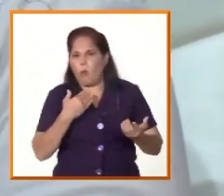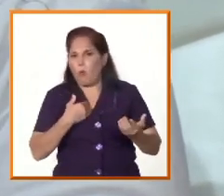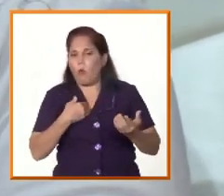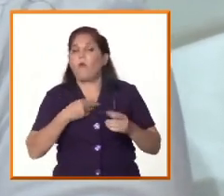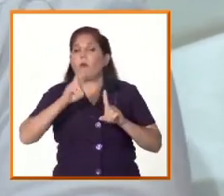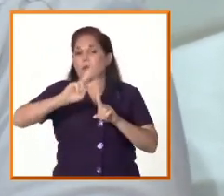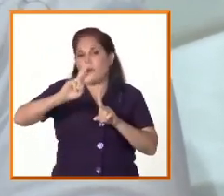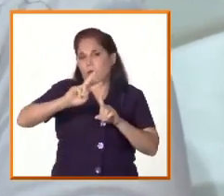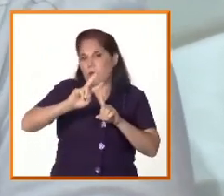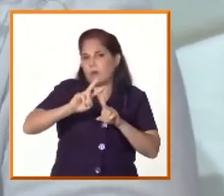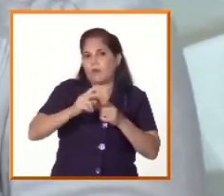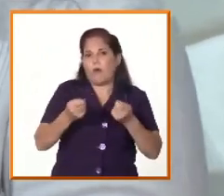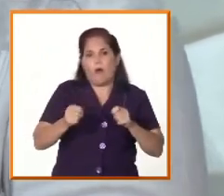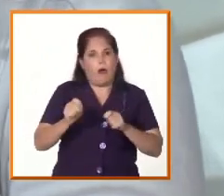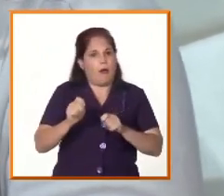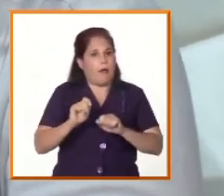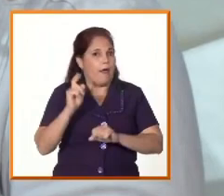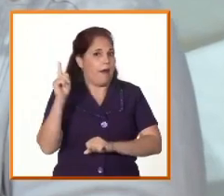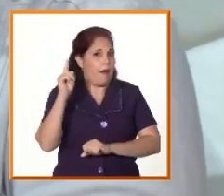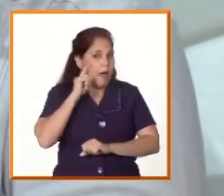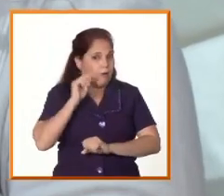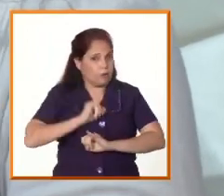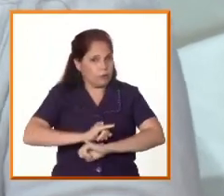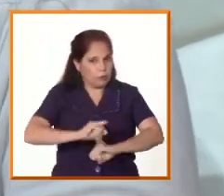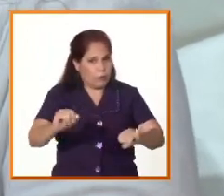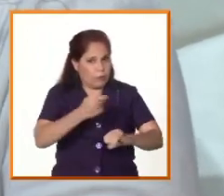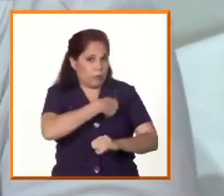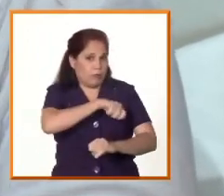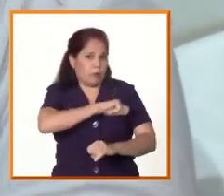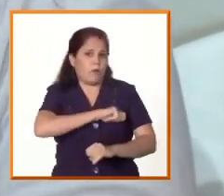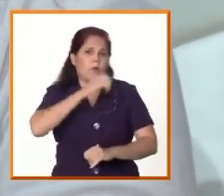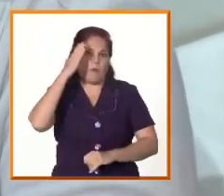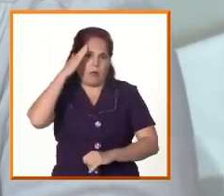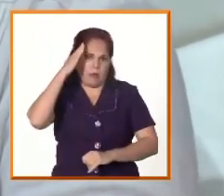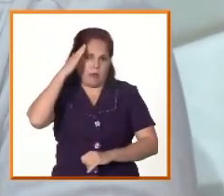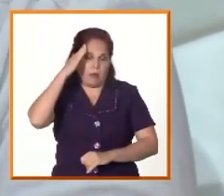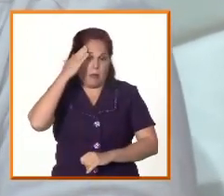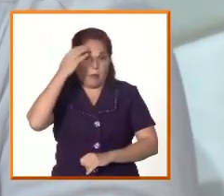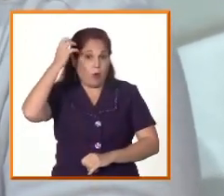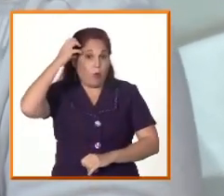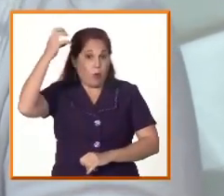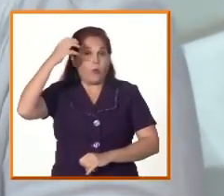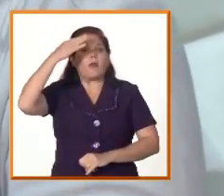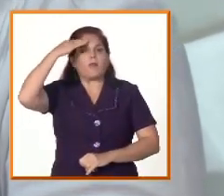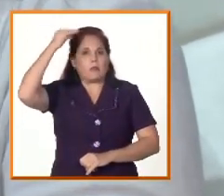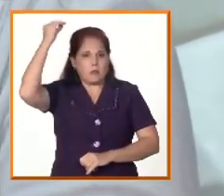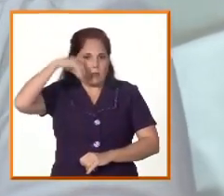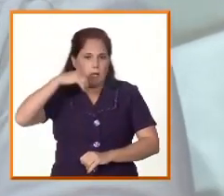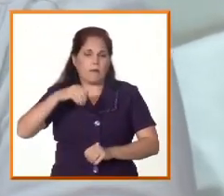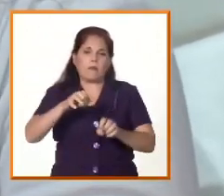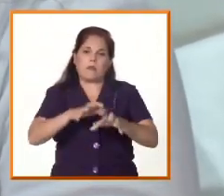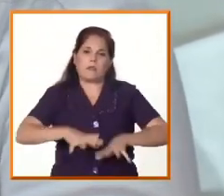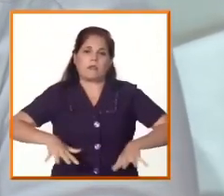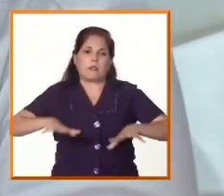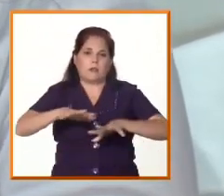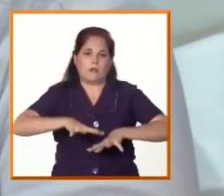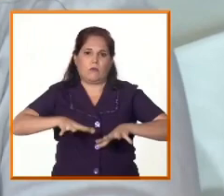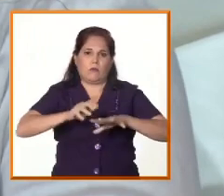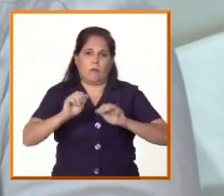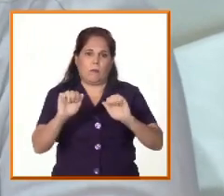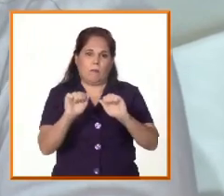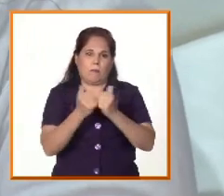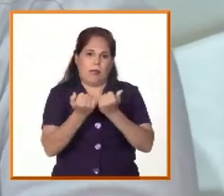de comunicación para que el pueblo también conociera la primero la disposición del gobierno y segundo mantener la población